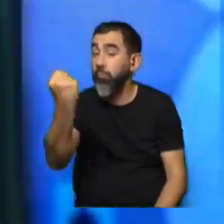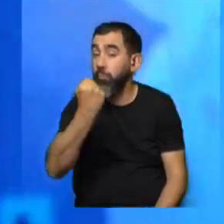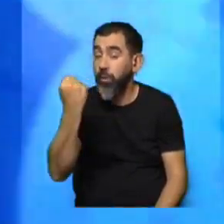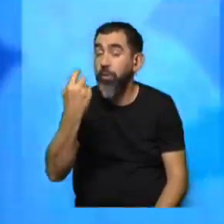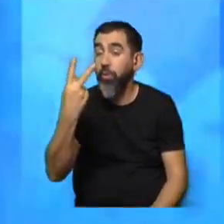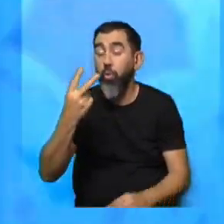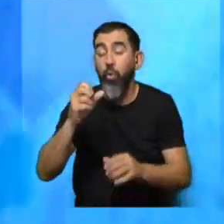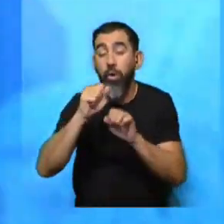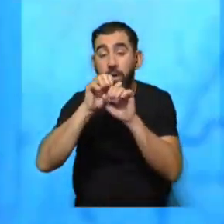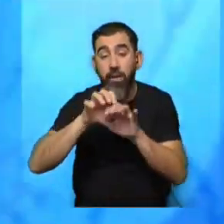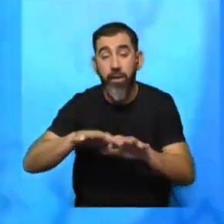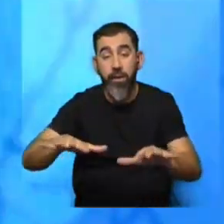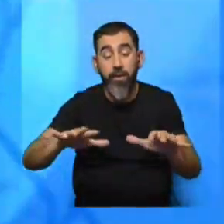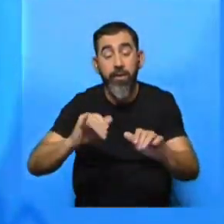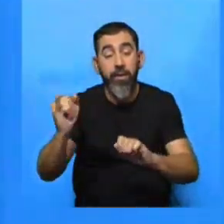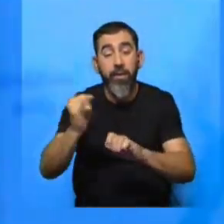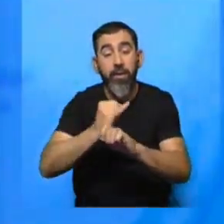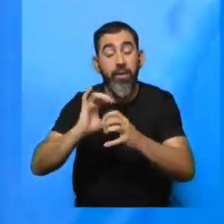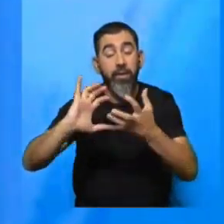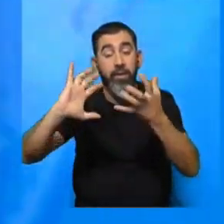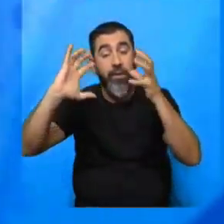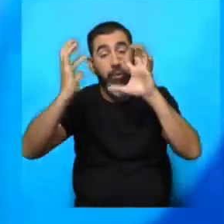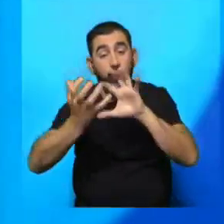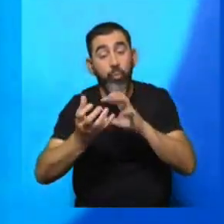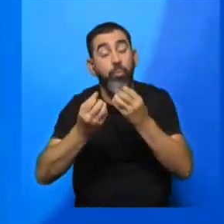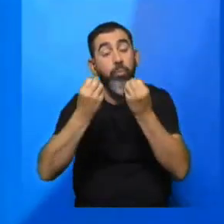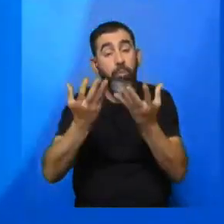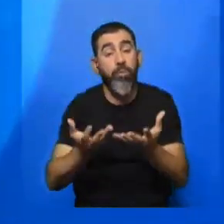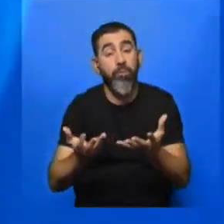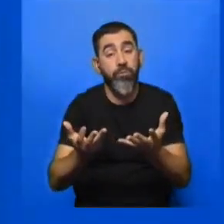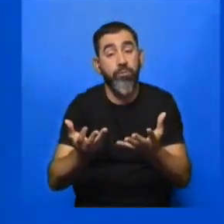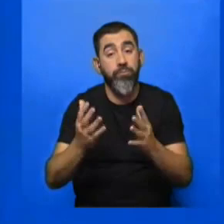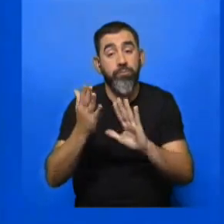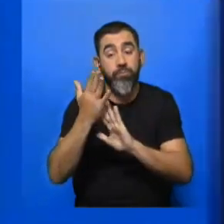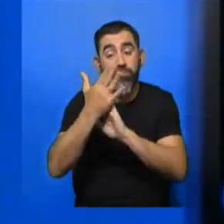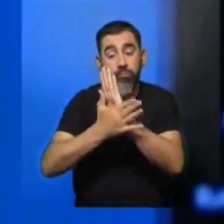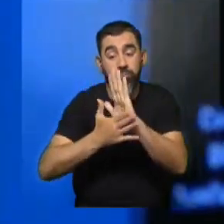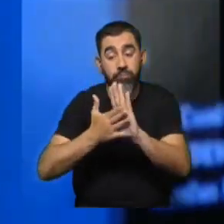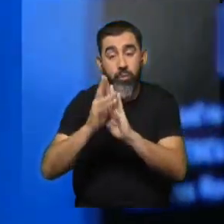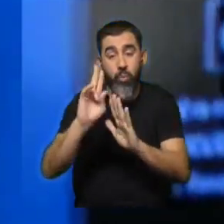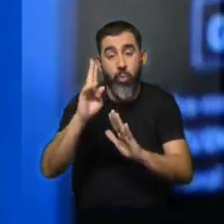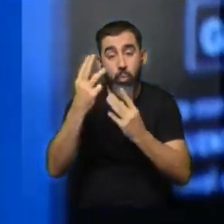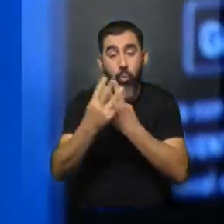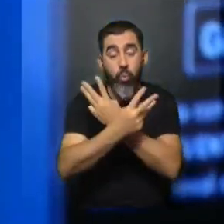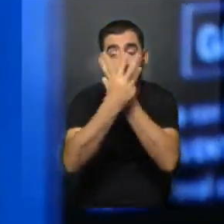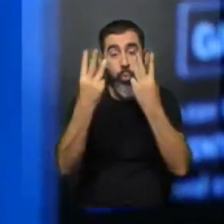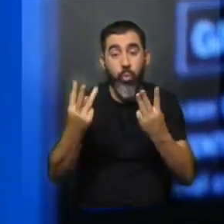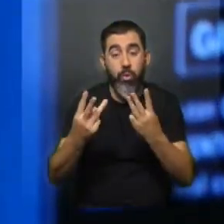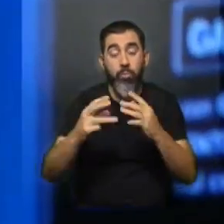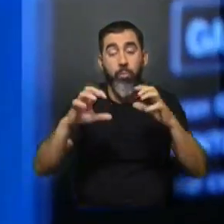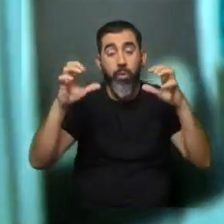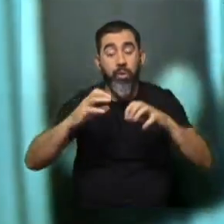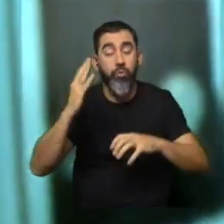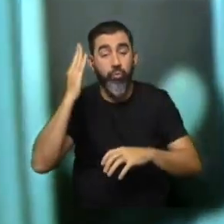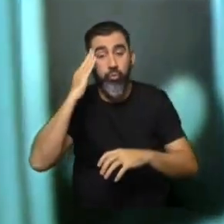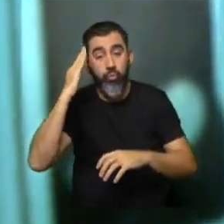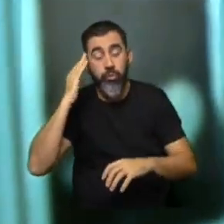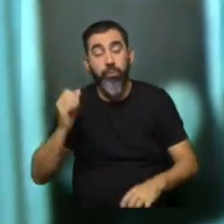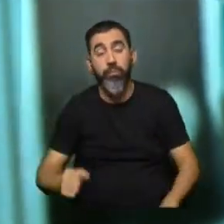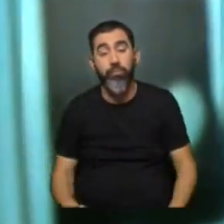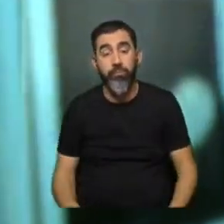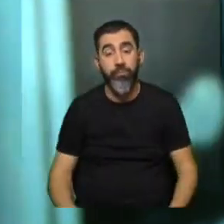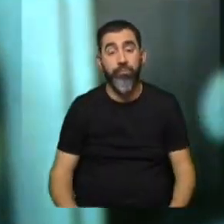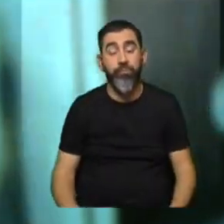dos redes que tiene el Instituto Uruguayo de Meteorología, justamente porque, bueno, cubre todas las cuencas del Uruguay, claro, ¿no?, para medir la lluvia, y nos decía que la red